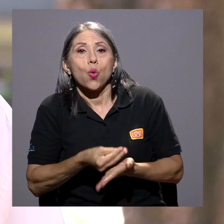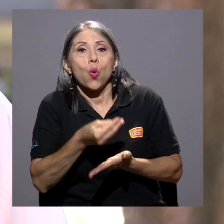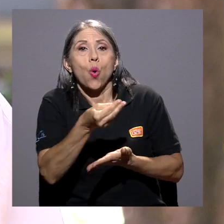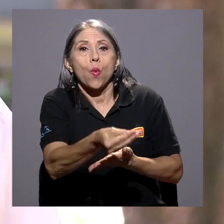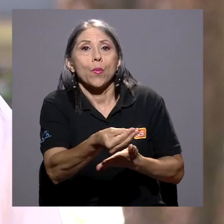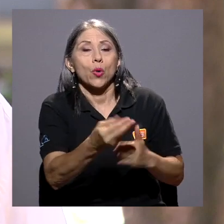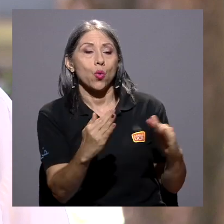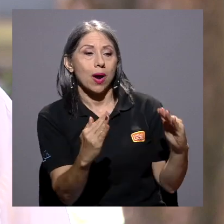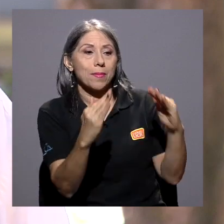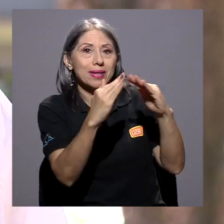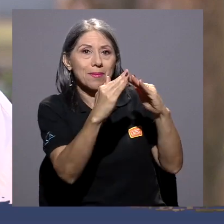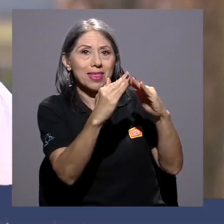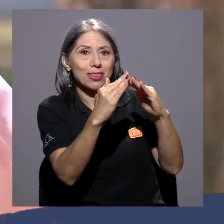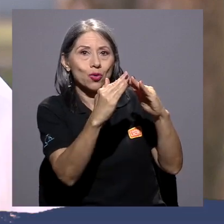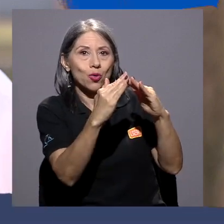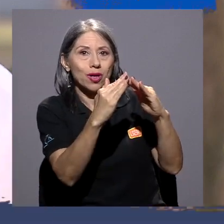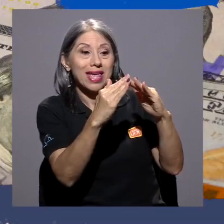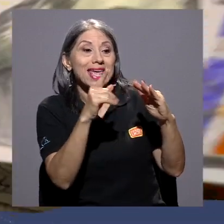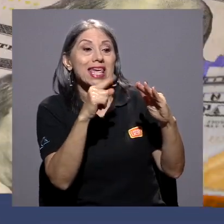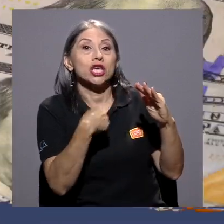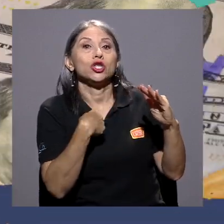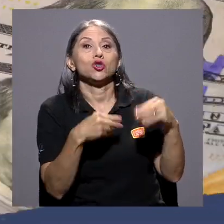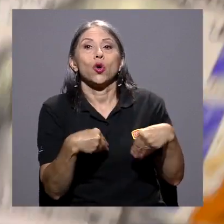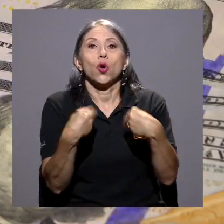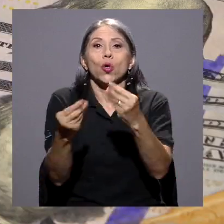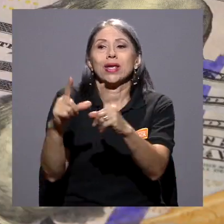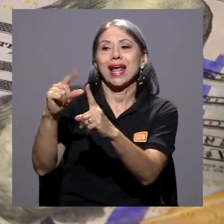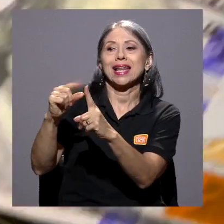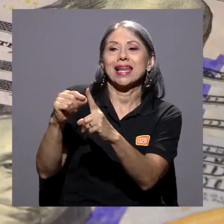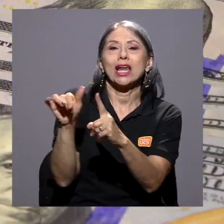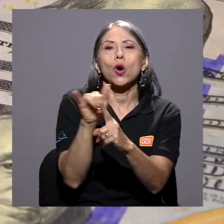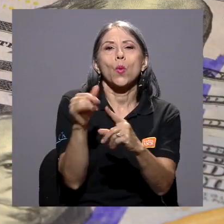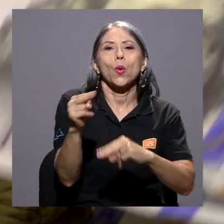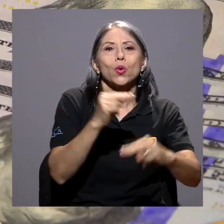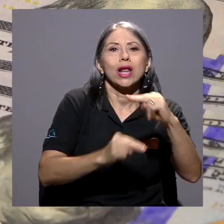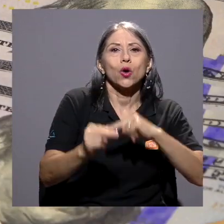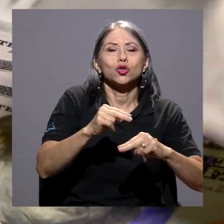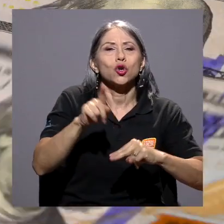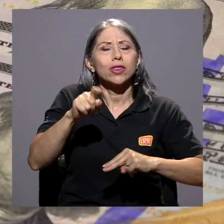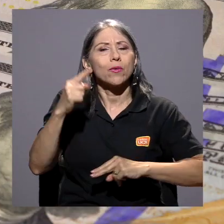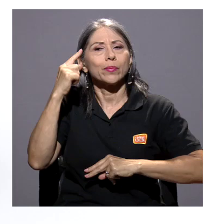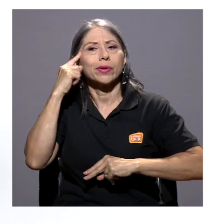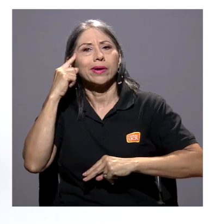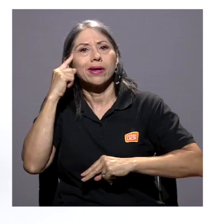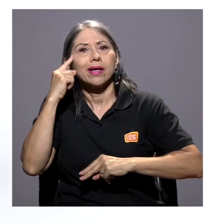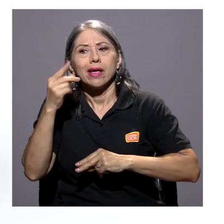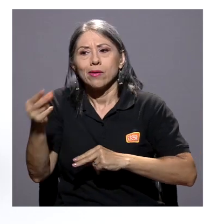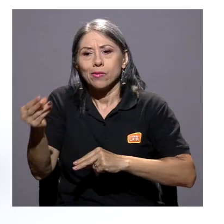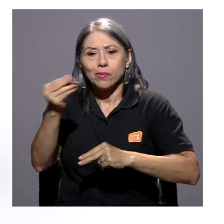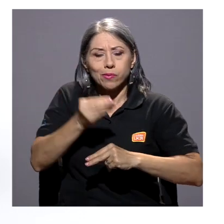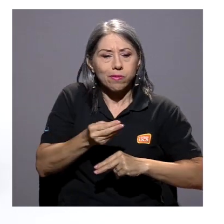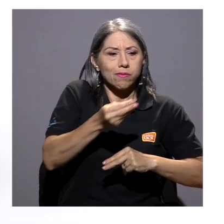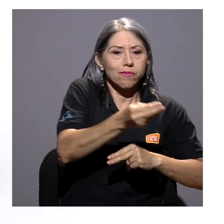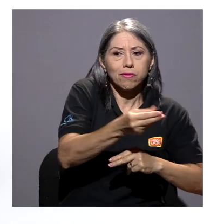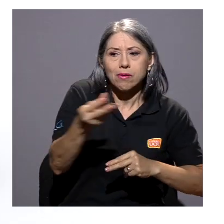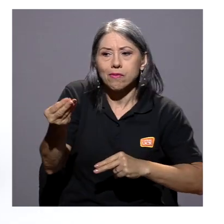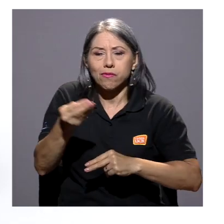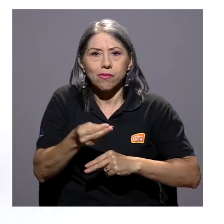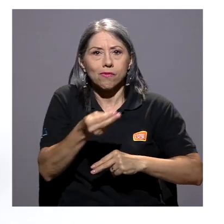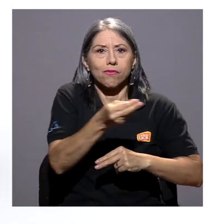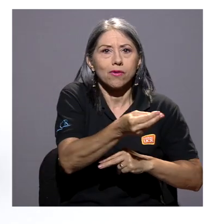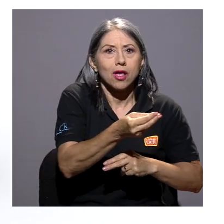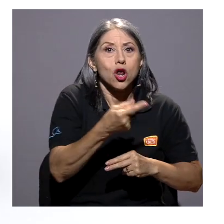un apartamento para alquilar como un negocio, yo tengo que financiarme, entonces yo tengo que comparar el costo de financiamiento con el